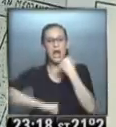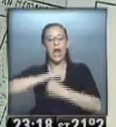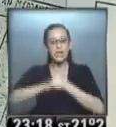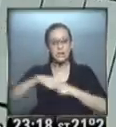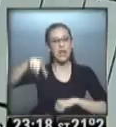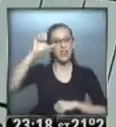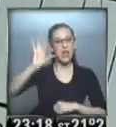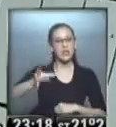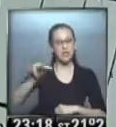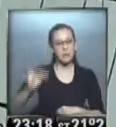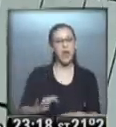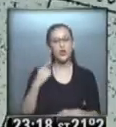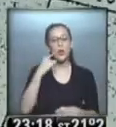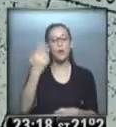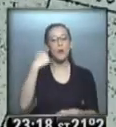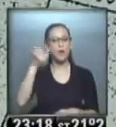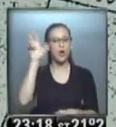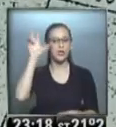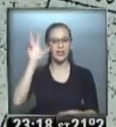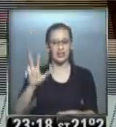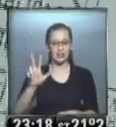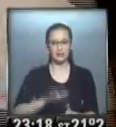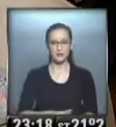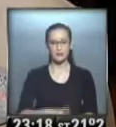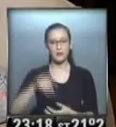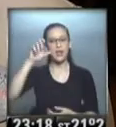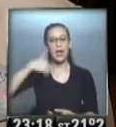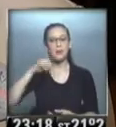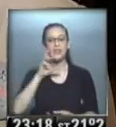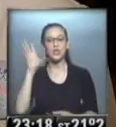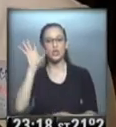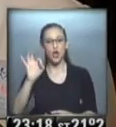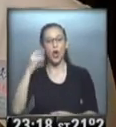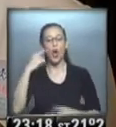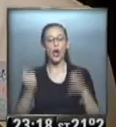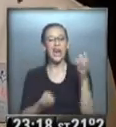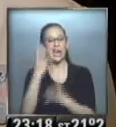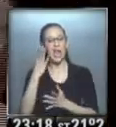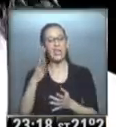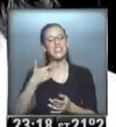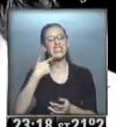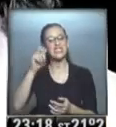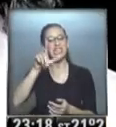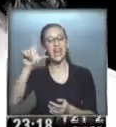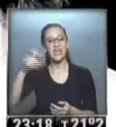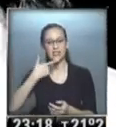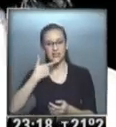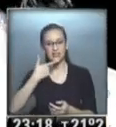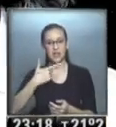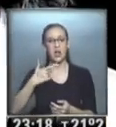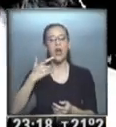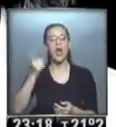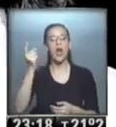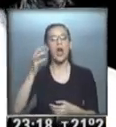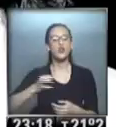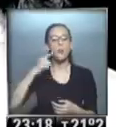de diciembre del 83. Emilio Miñone, fundador del CELS en el año 76, buscando a su hija